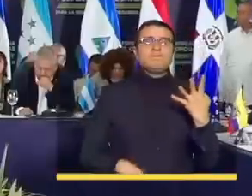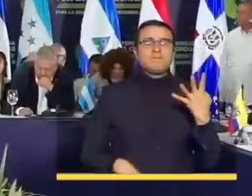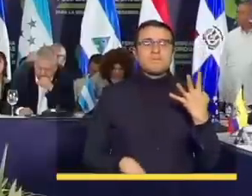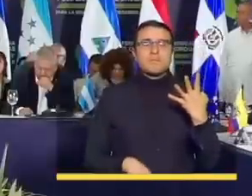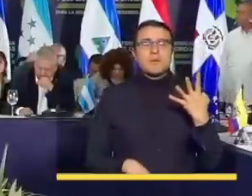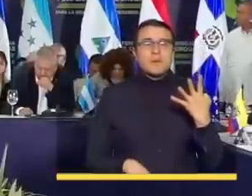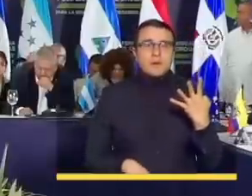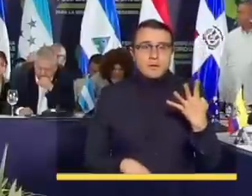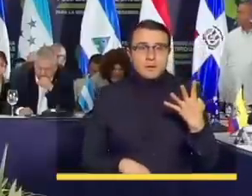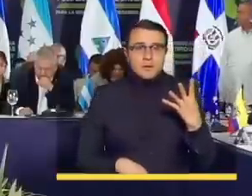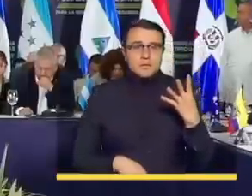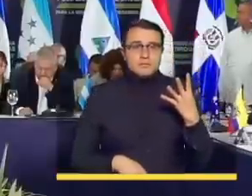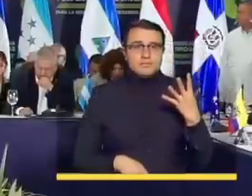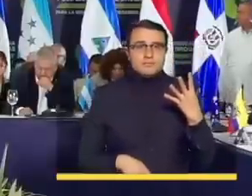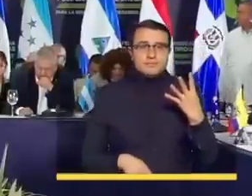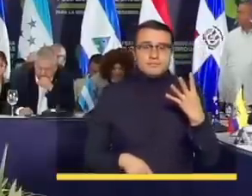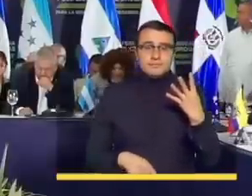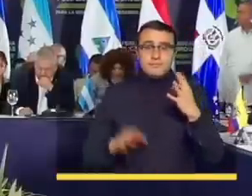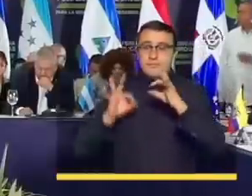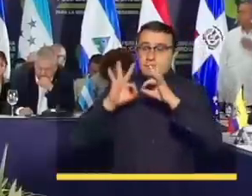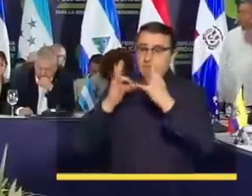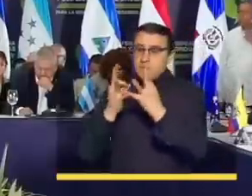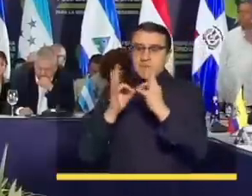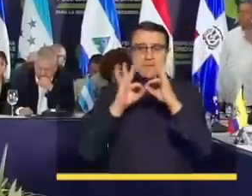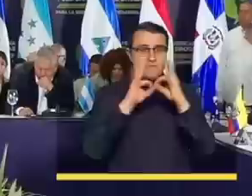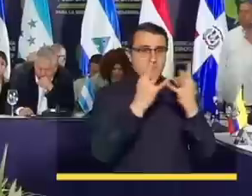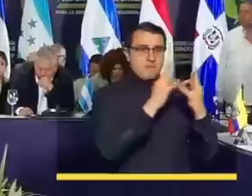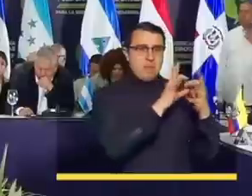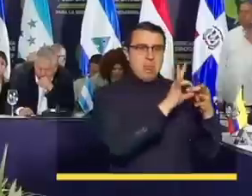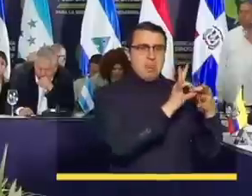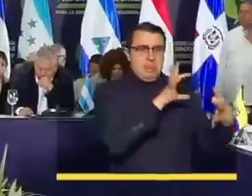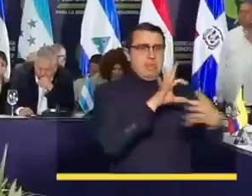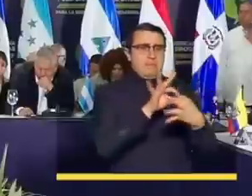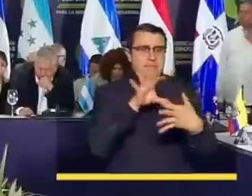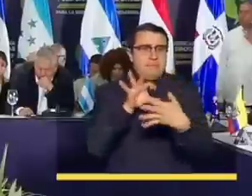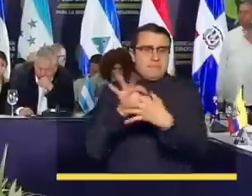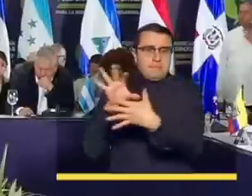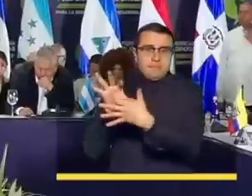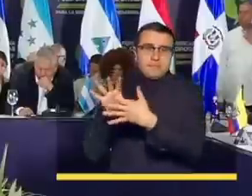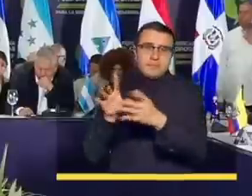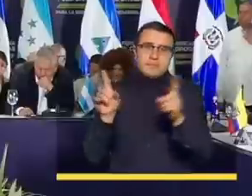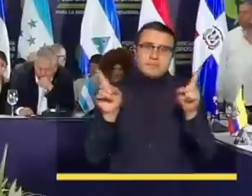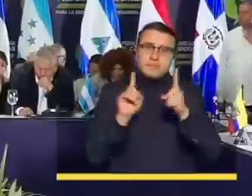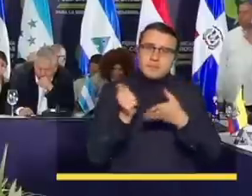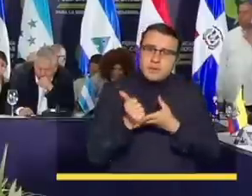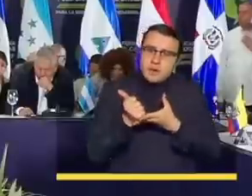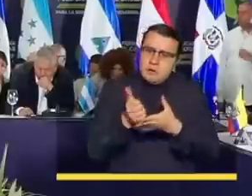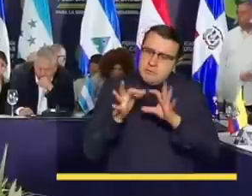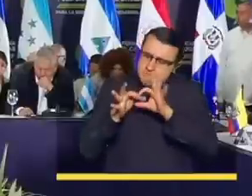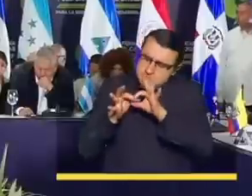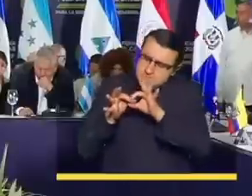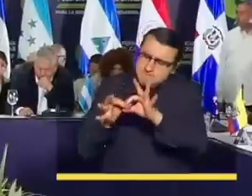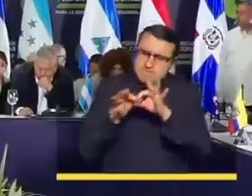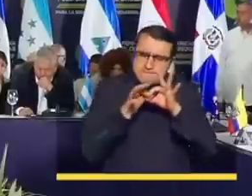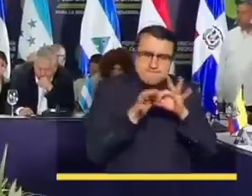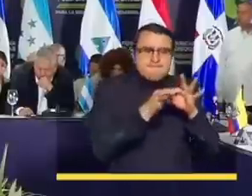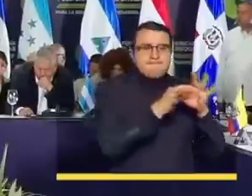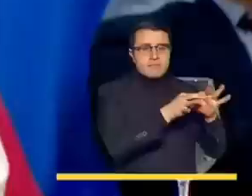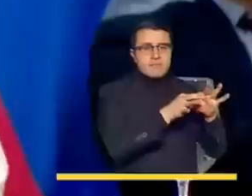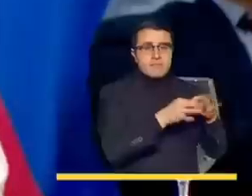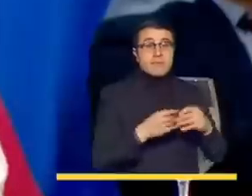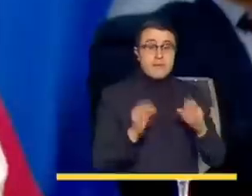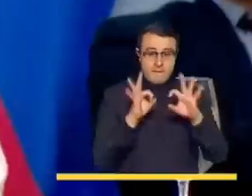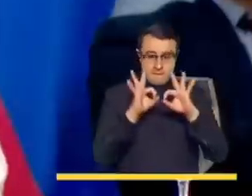evitar la desintegración familiar. La familia es la institución